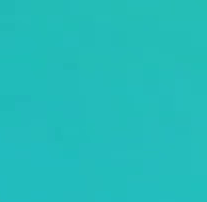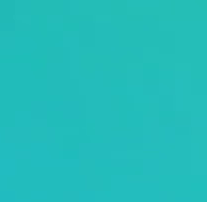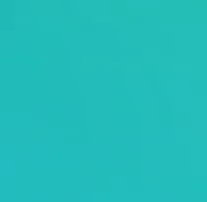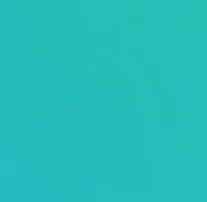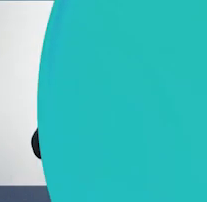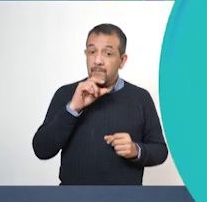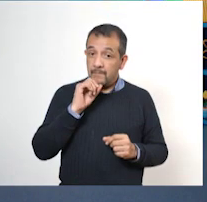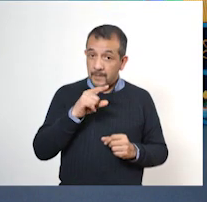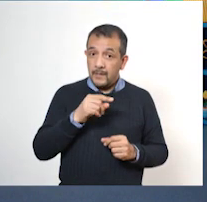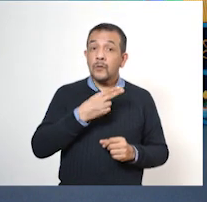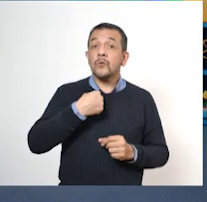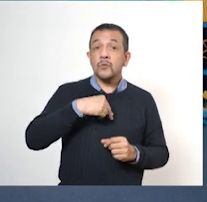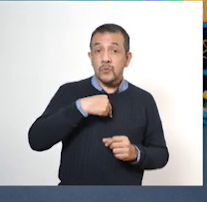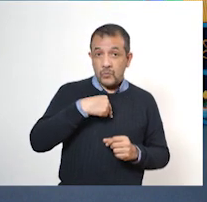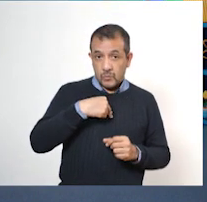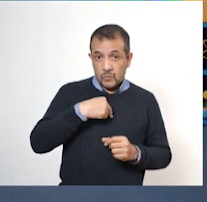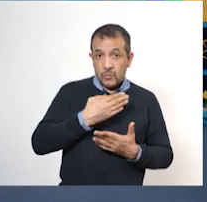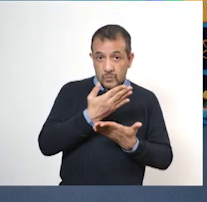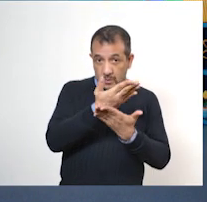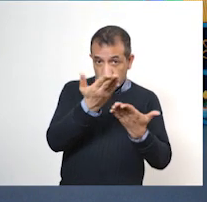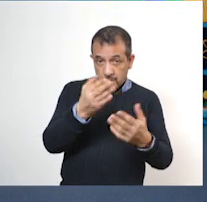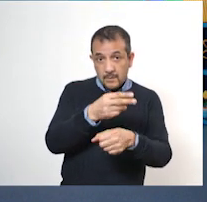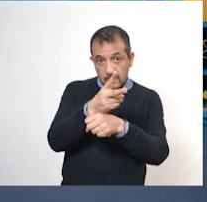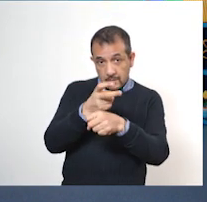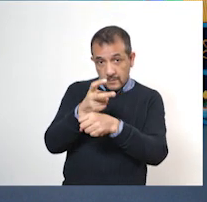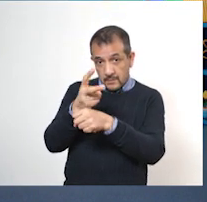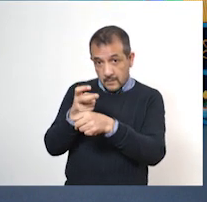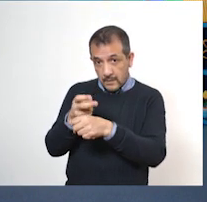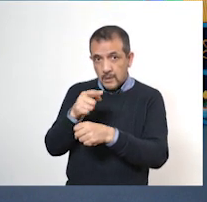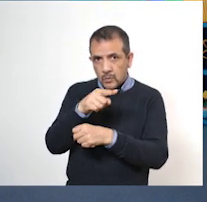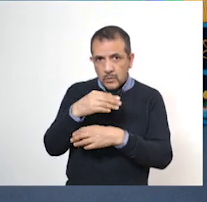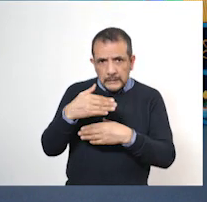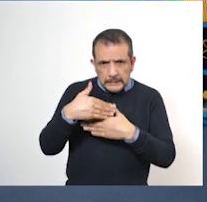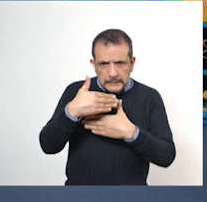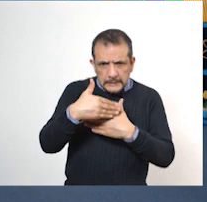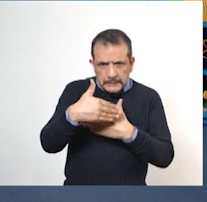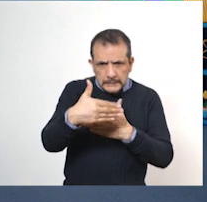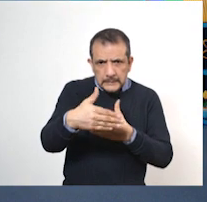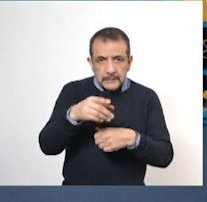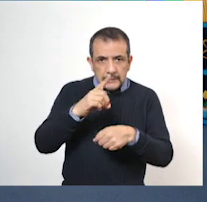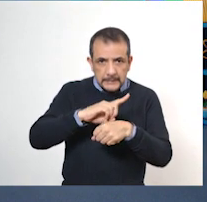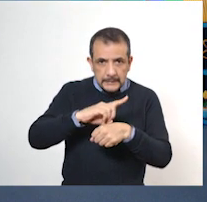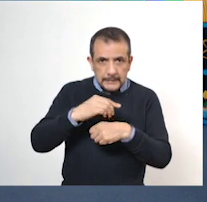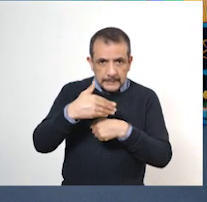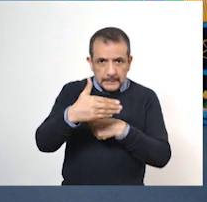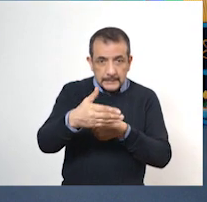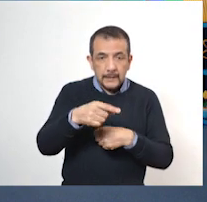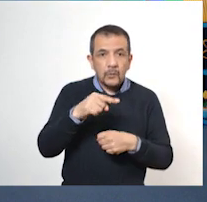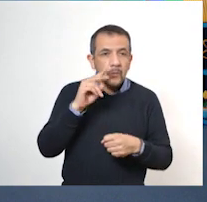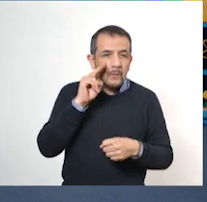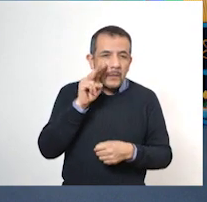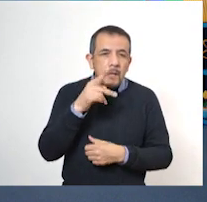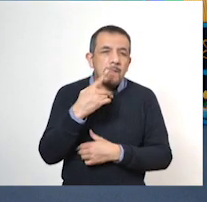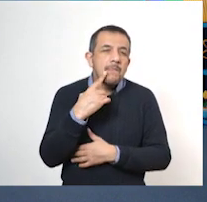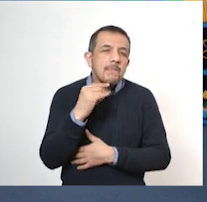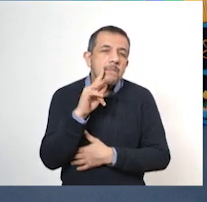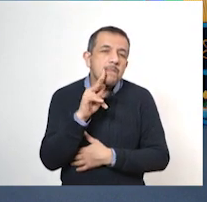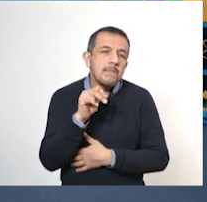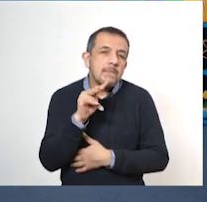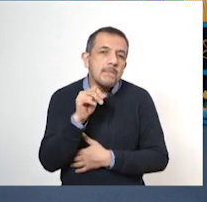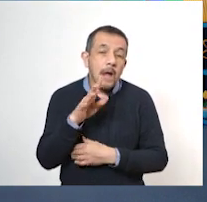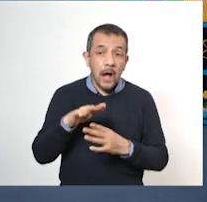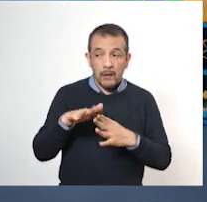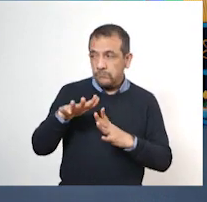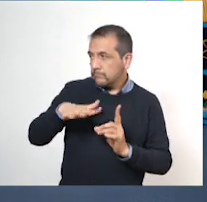Y también los invitamos a que estos días pongan mucha atención a los